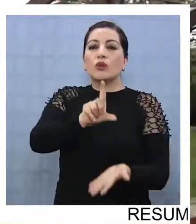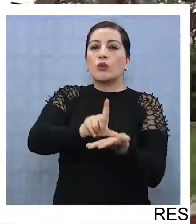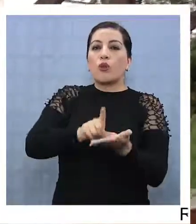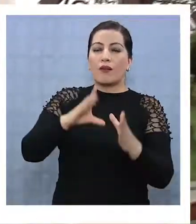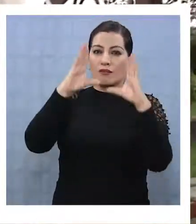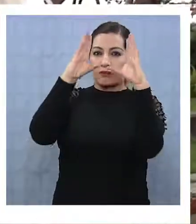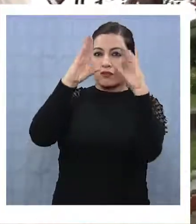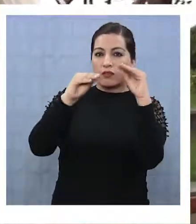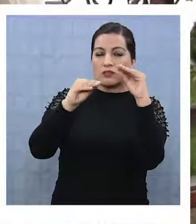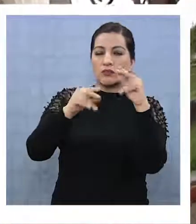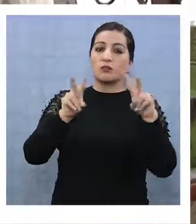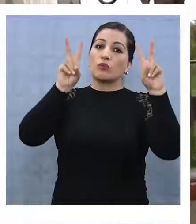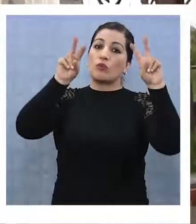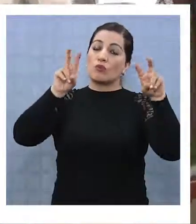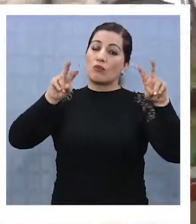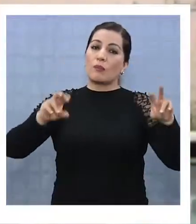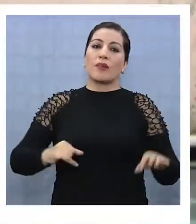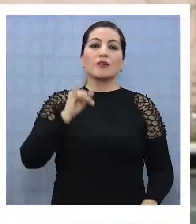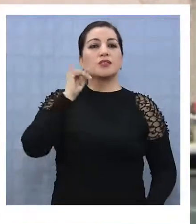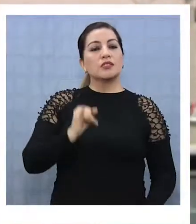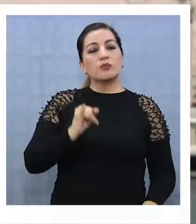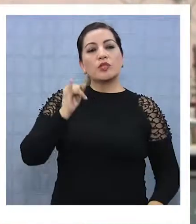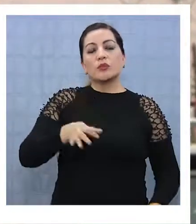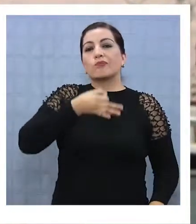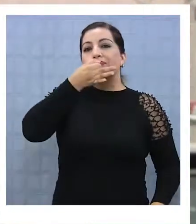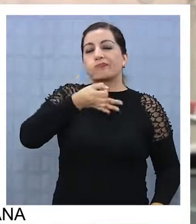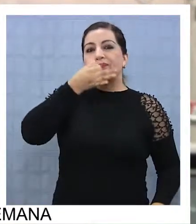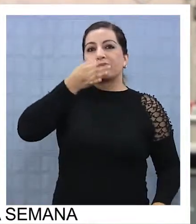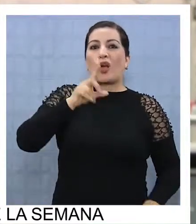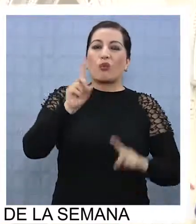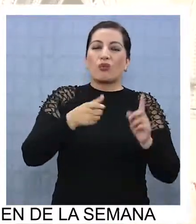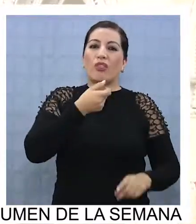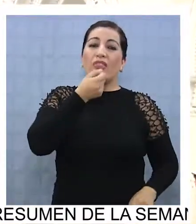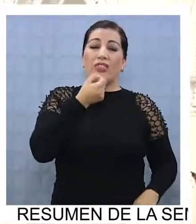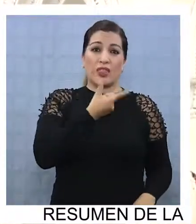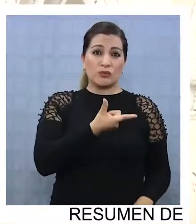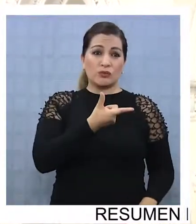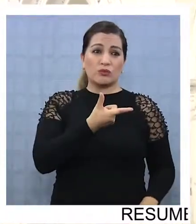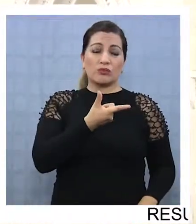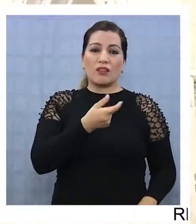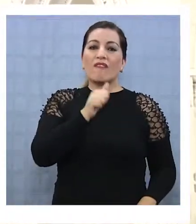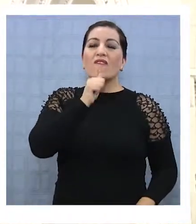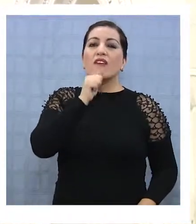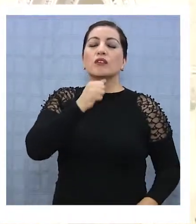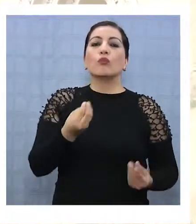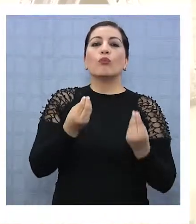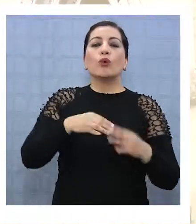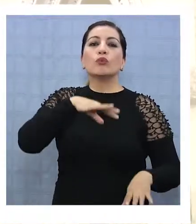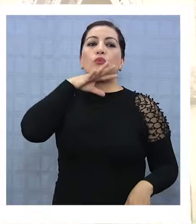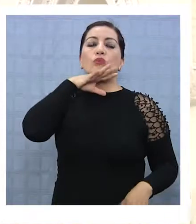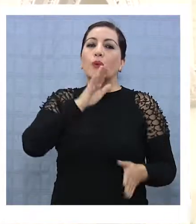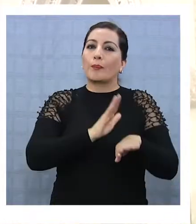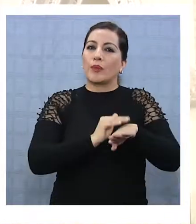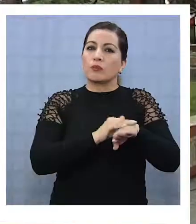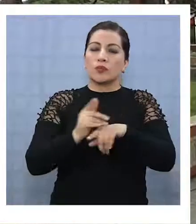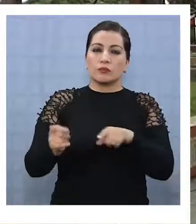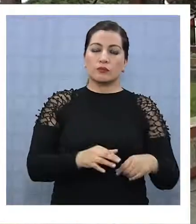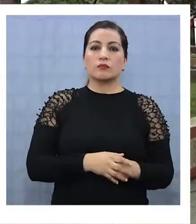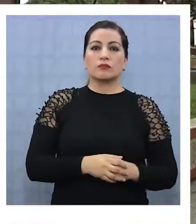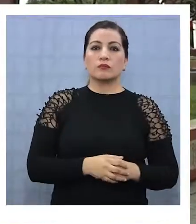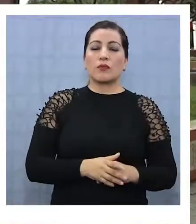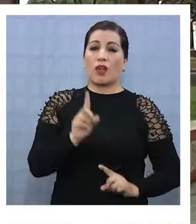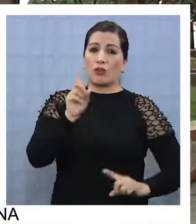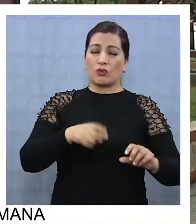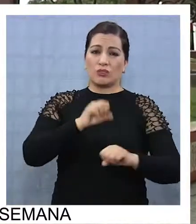locales nocturnos. Un tema de nunca acabar, ya que los ediles acusan que los locales no le dan buen uso a sus permisos. Se